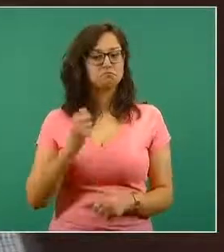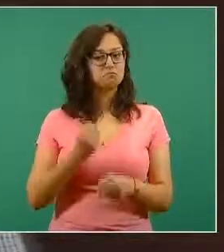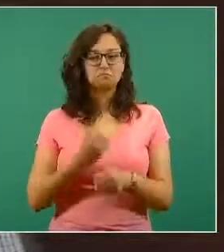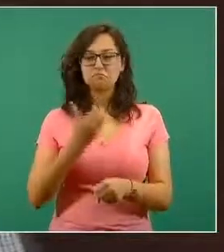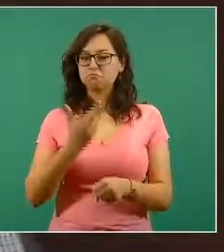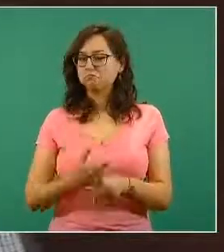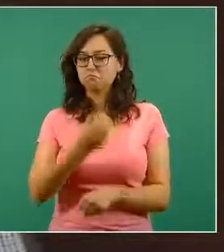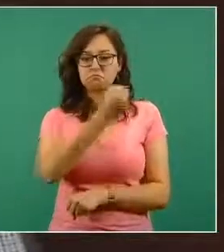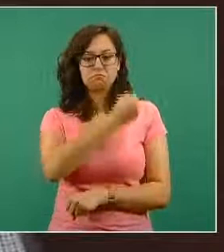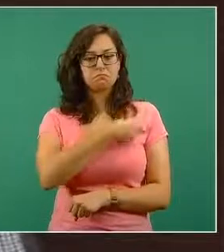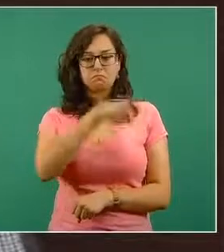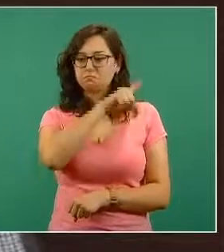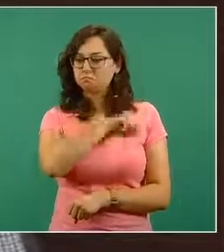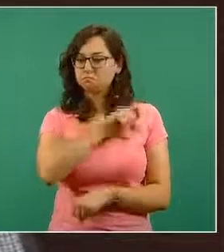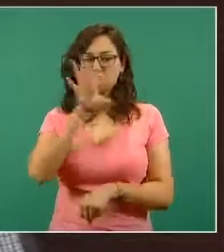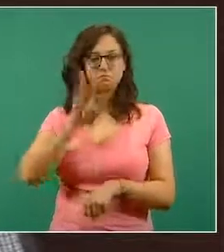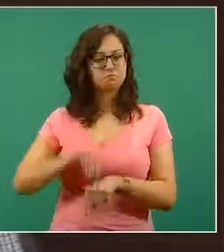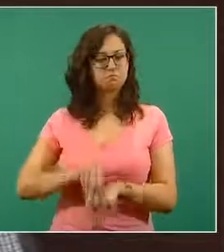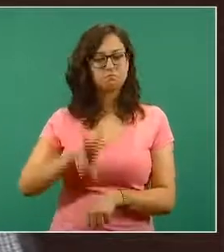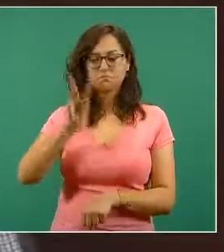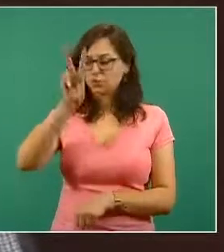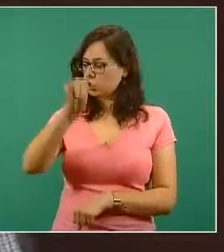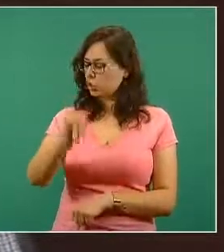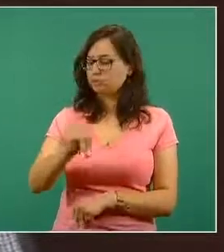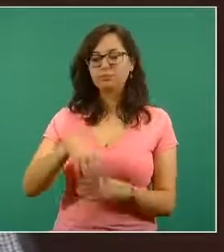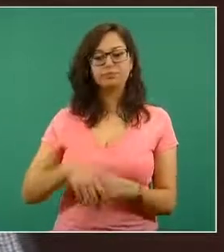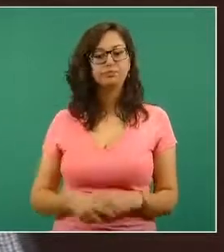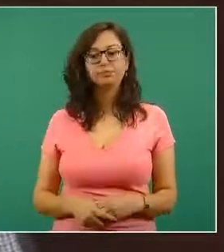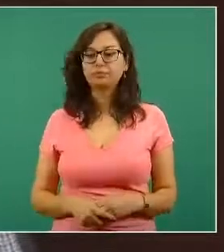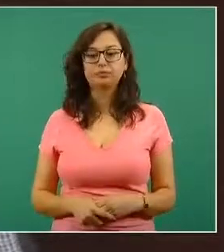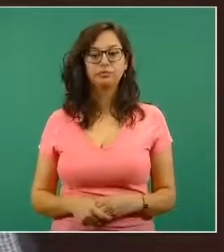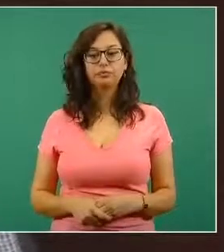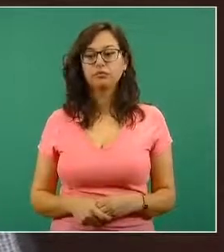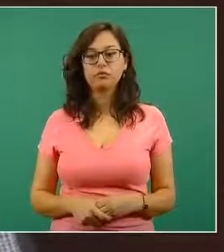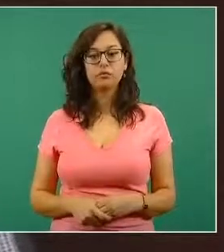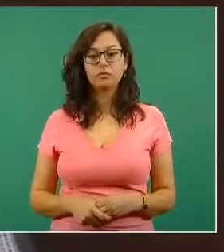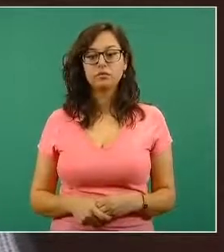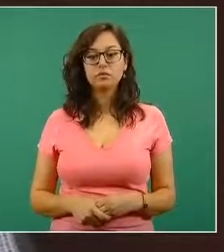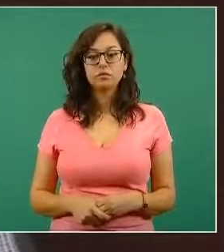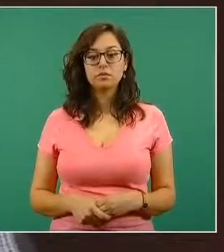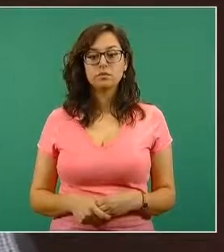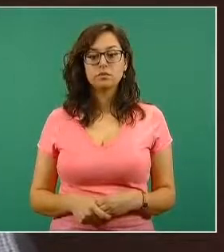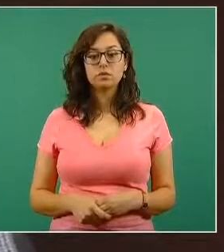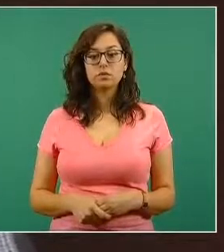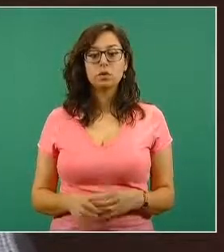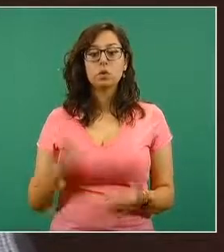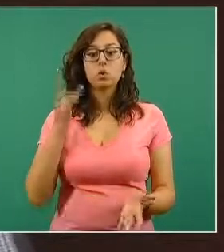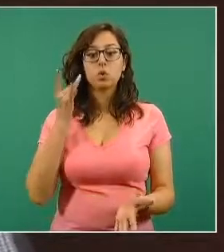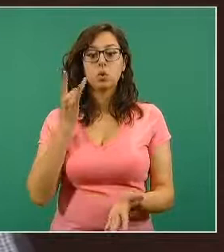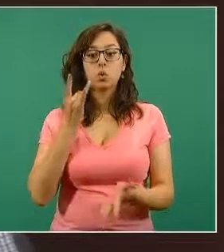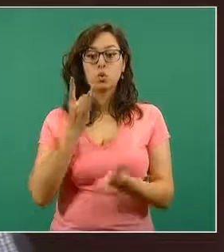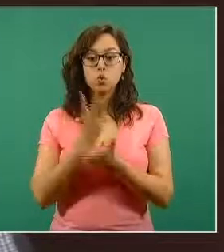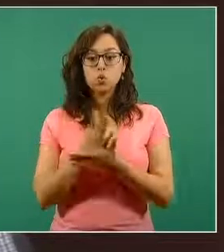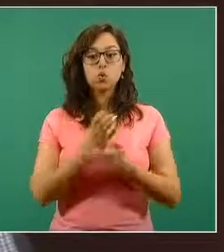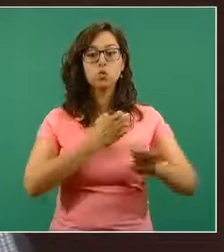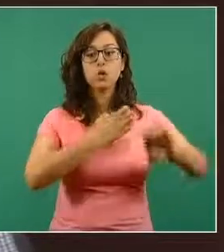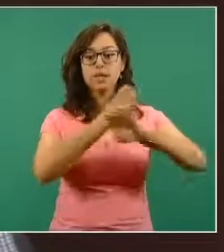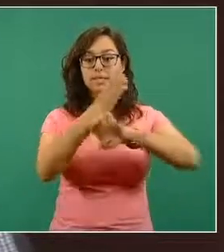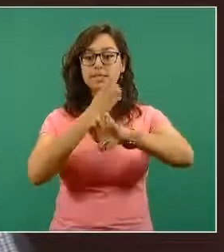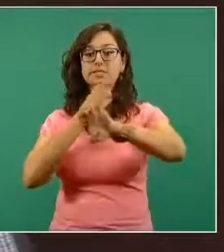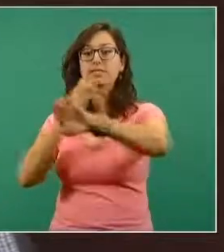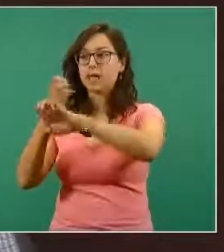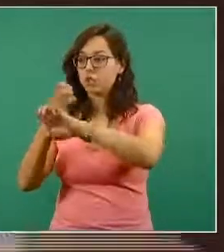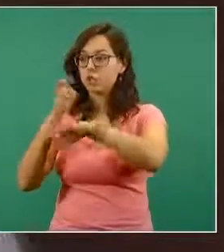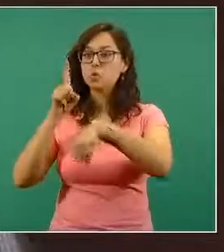Salud, seguimos con la recomendación de solamente en el caso de las entidades en color verde puedan